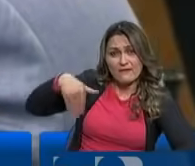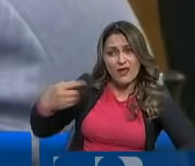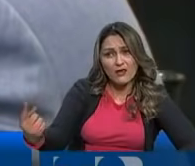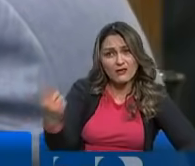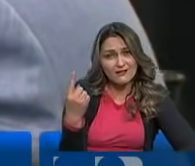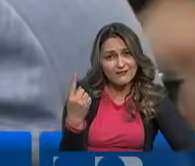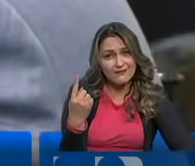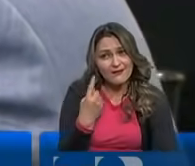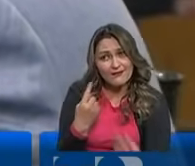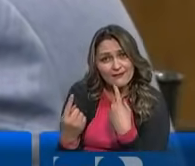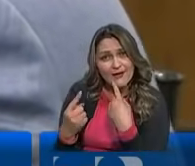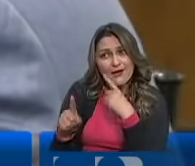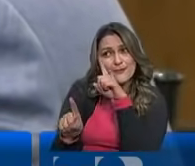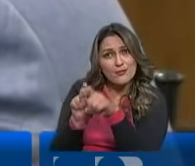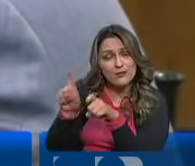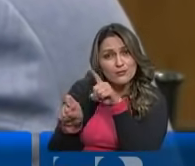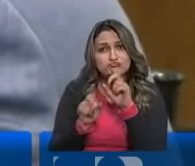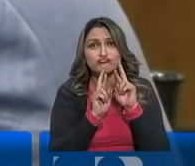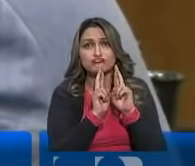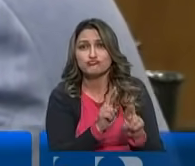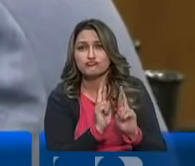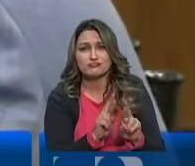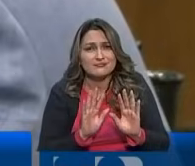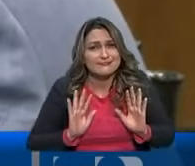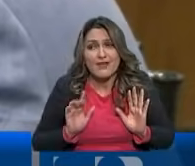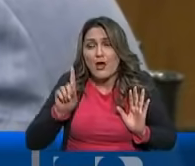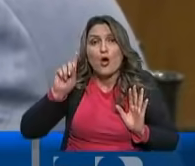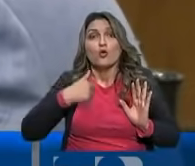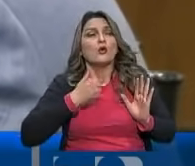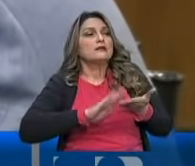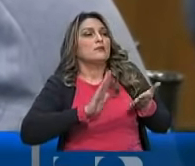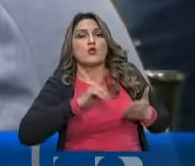funcionarios públicos como tal, sino con la finalidad